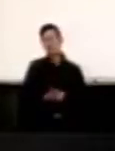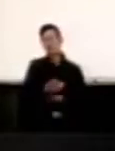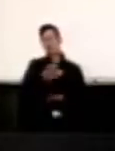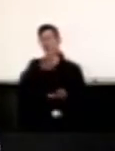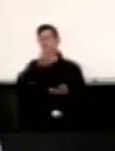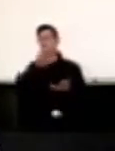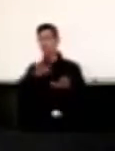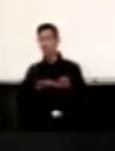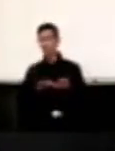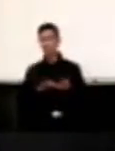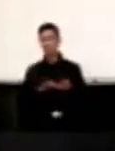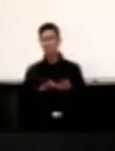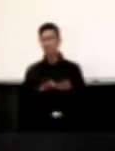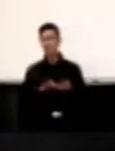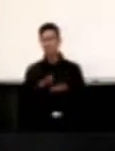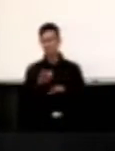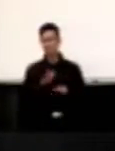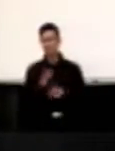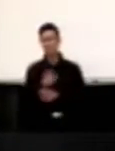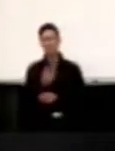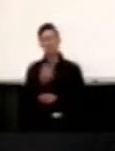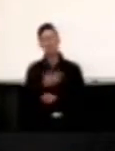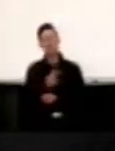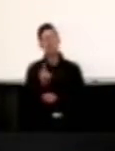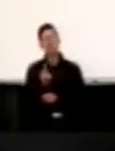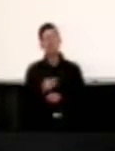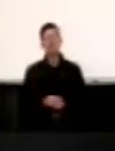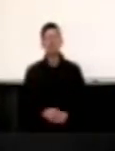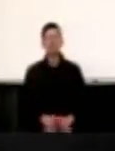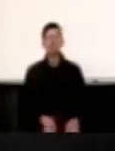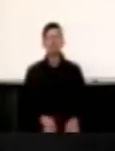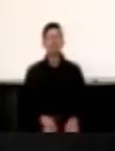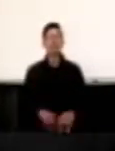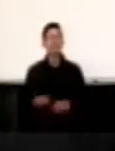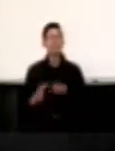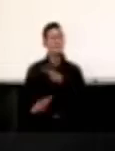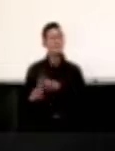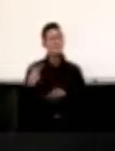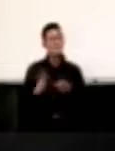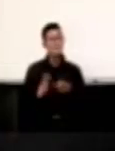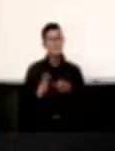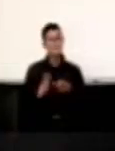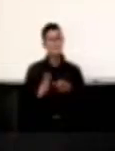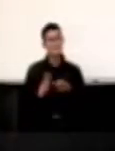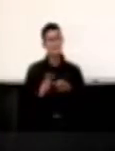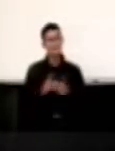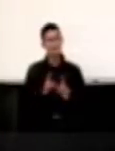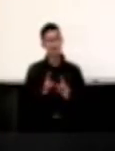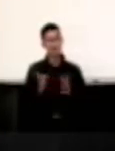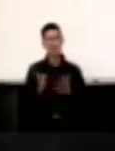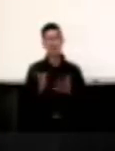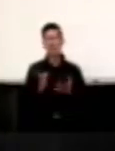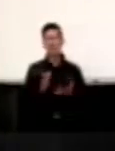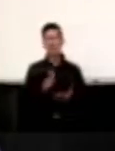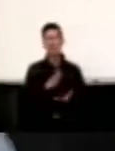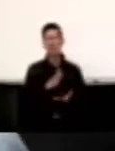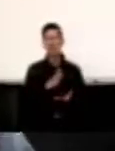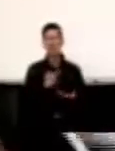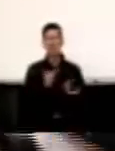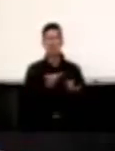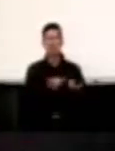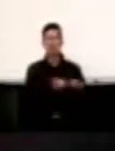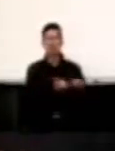Parece. ¿Por qué? Porque regresamos a las condiciones en las cuales hay un partido que